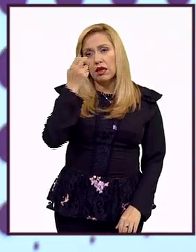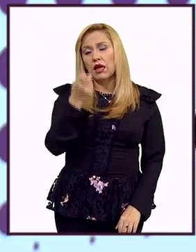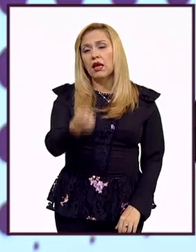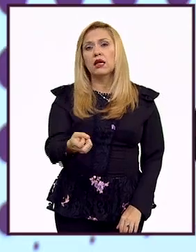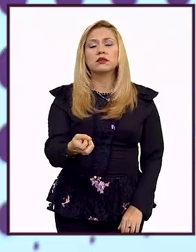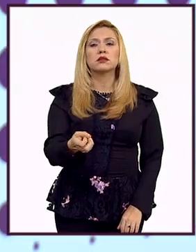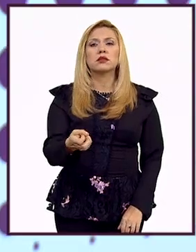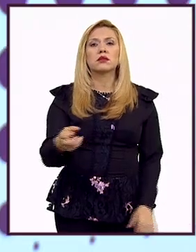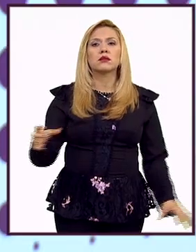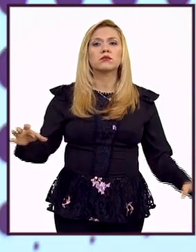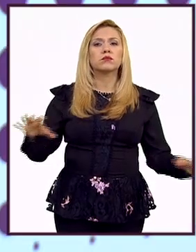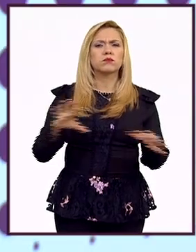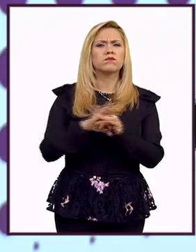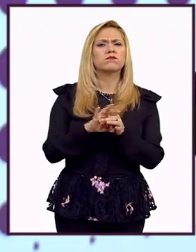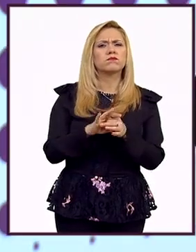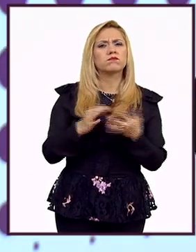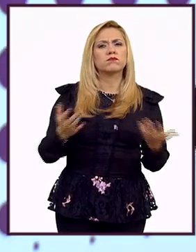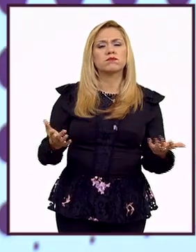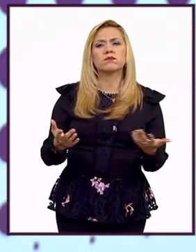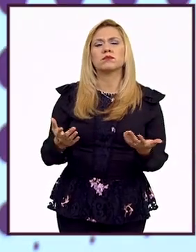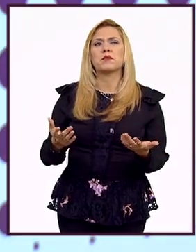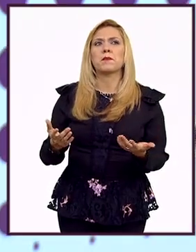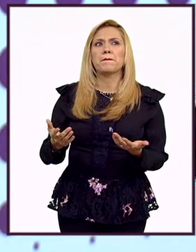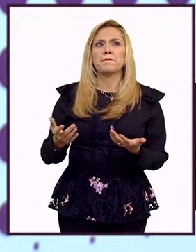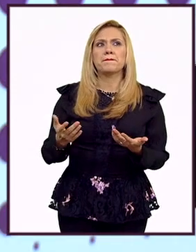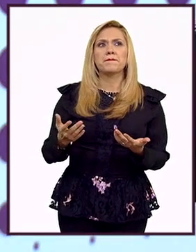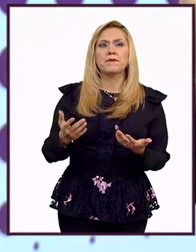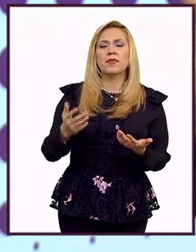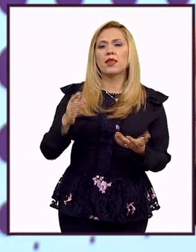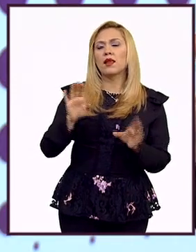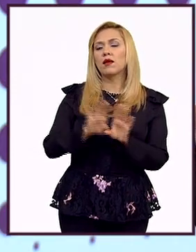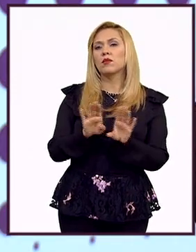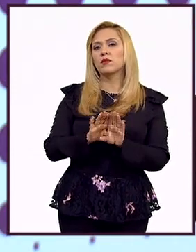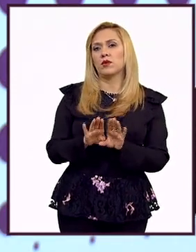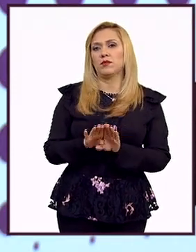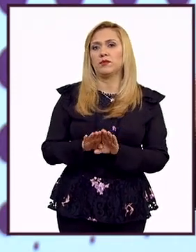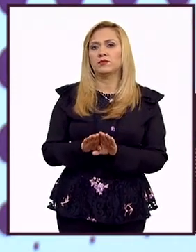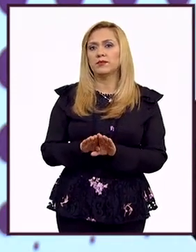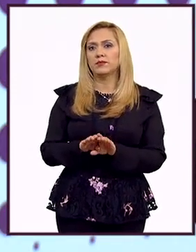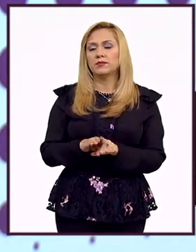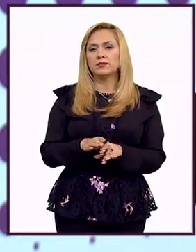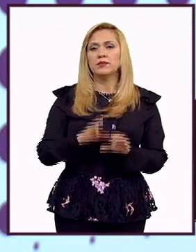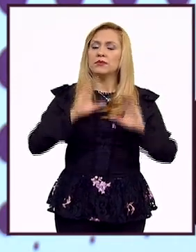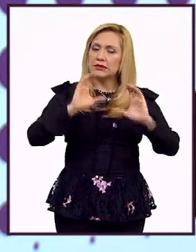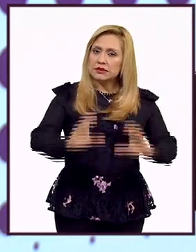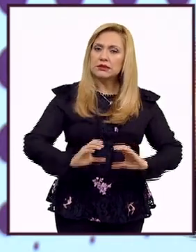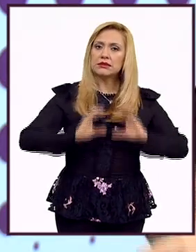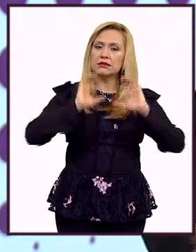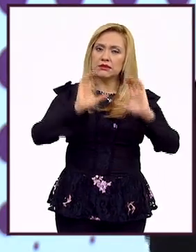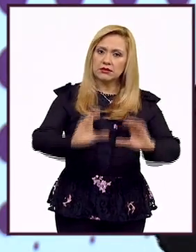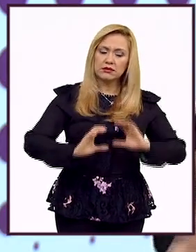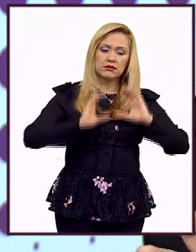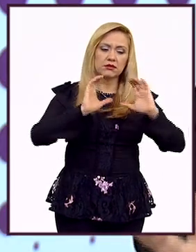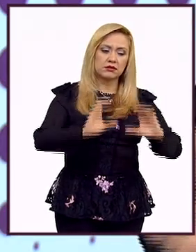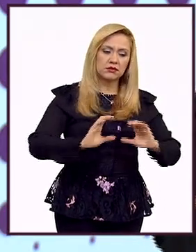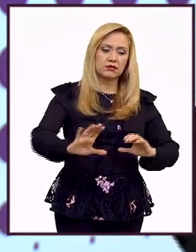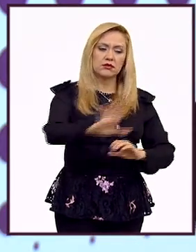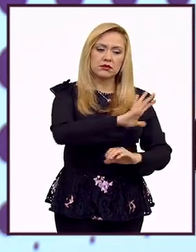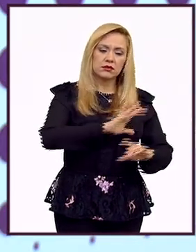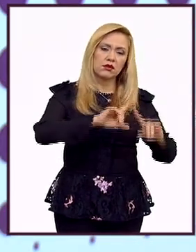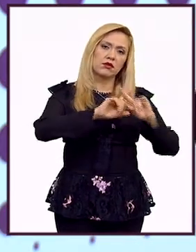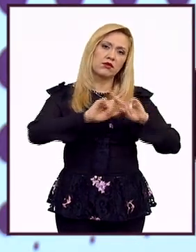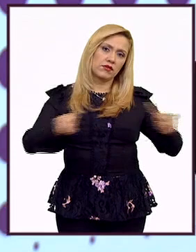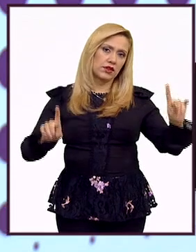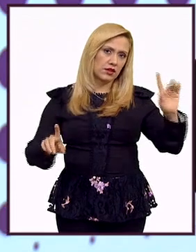una relación que permite una forma pues de conservar y manejar los recursos de una manera